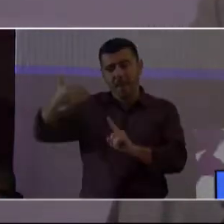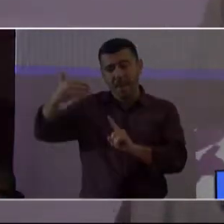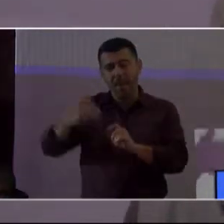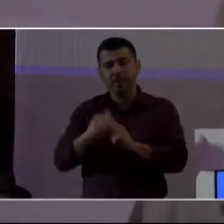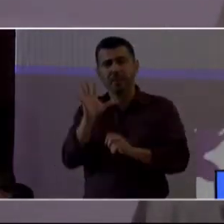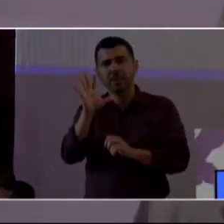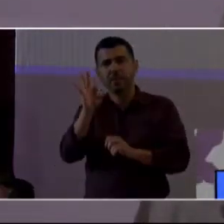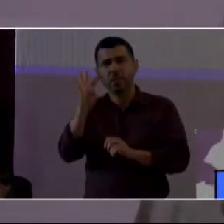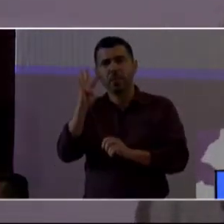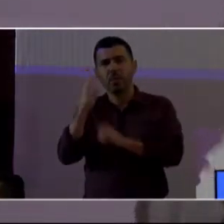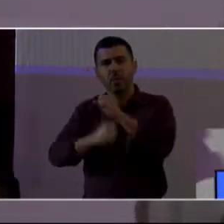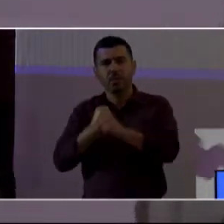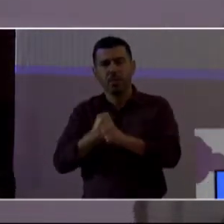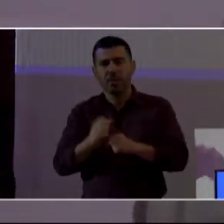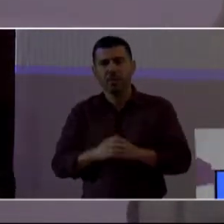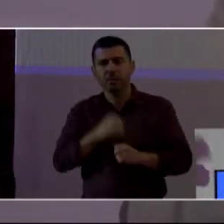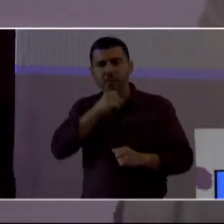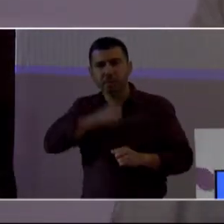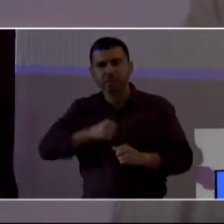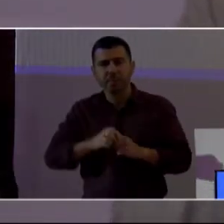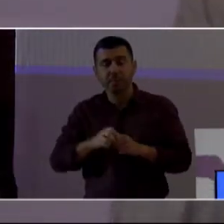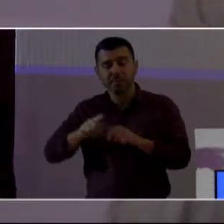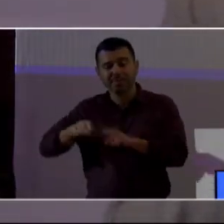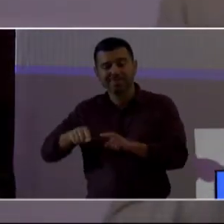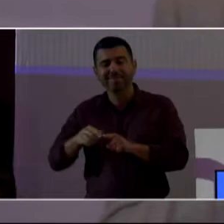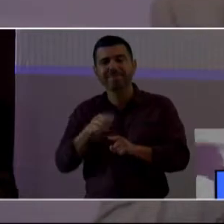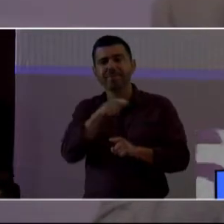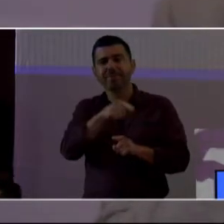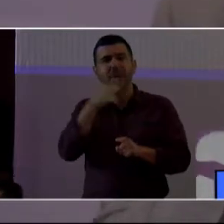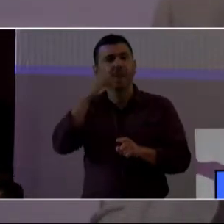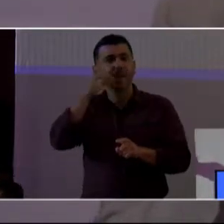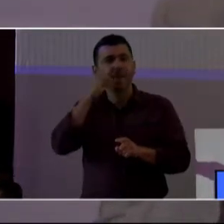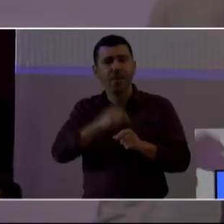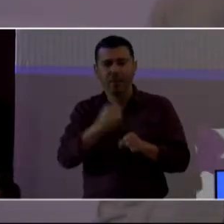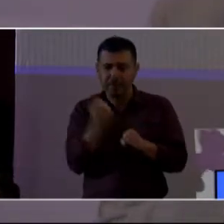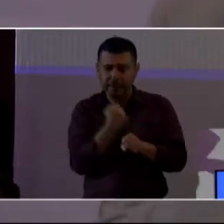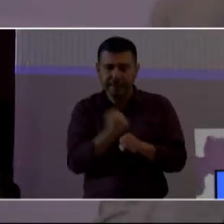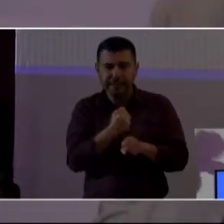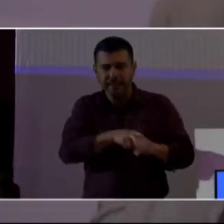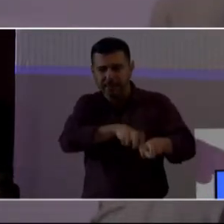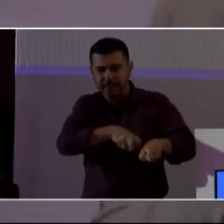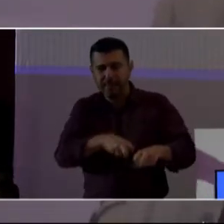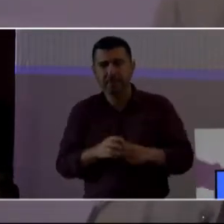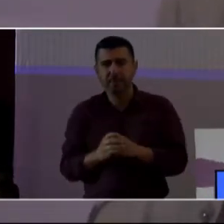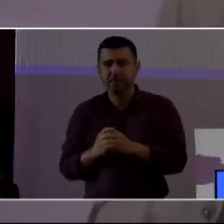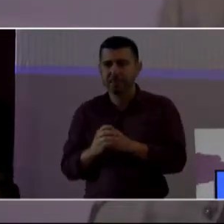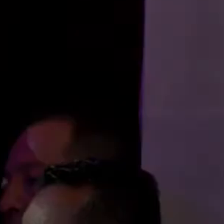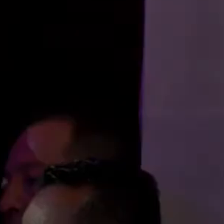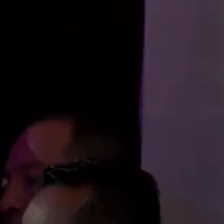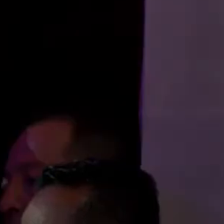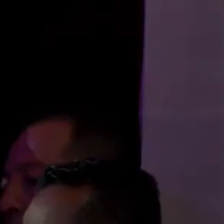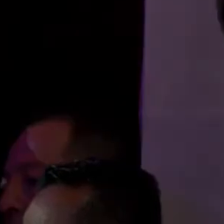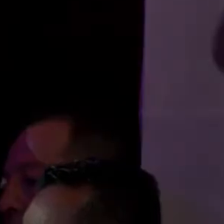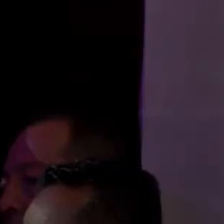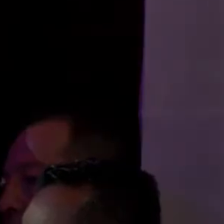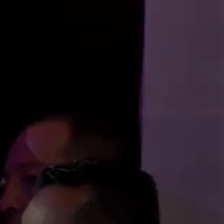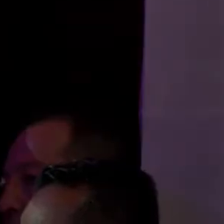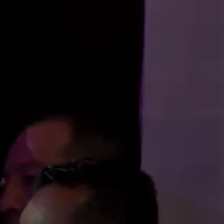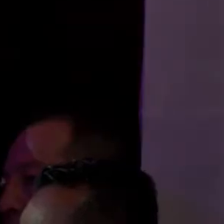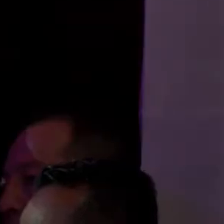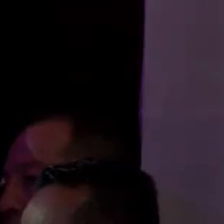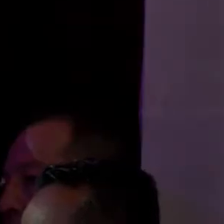caficultores colombianos no llega ni siquiera al 20% a una formación de bachilleres.